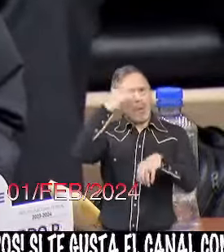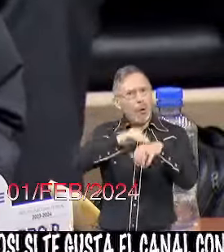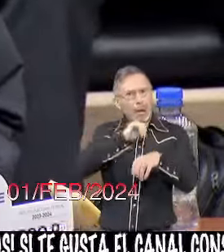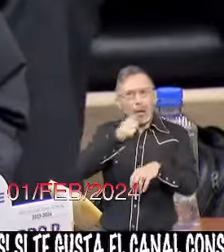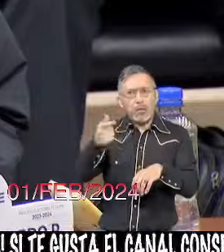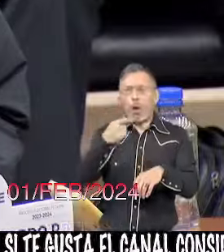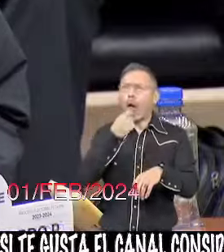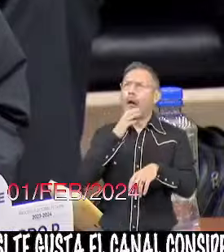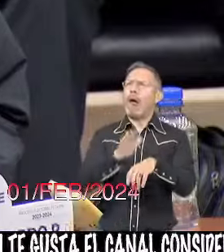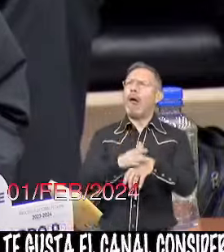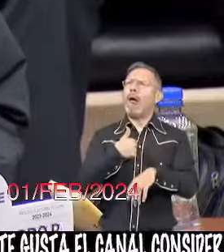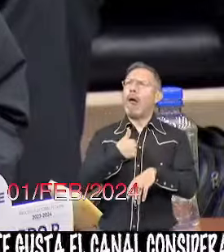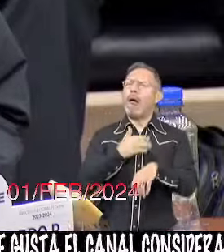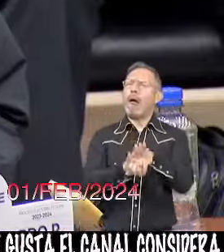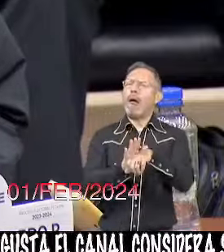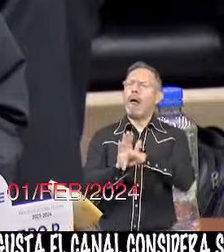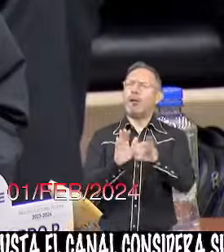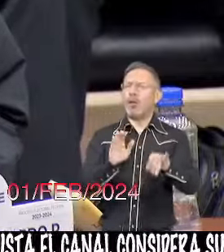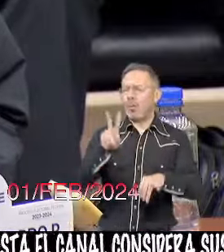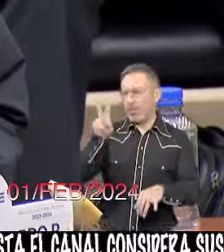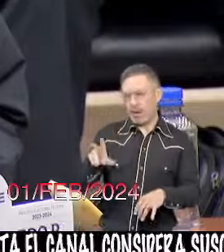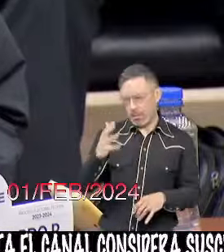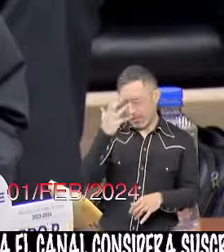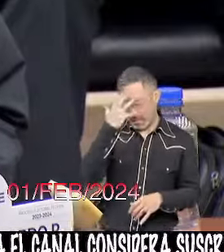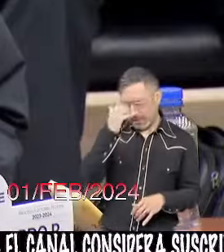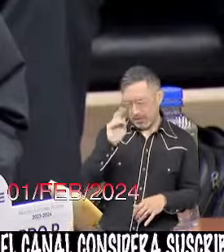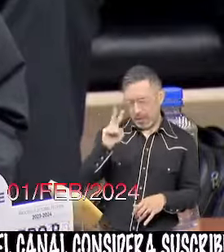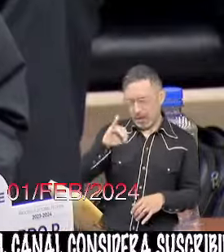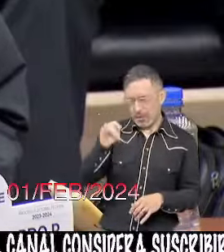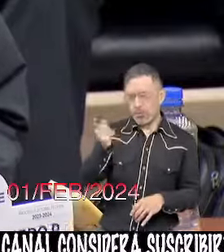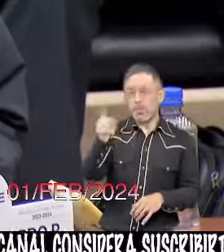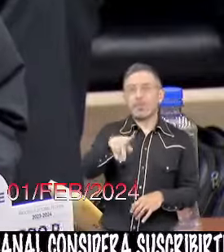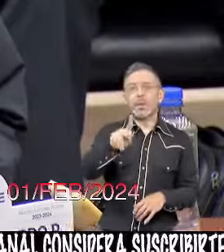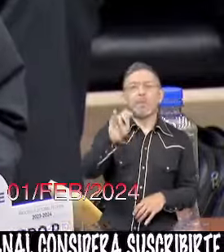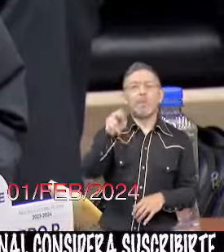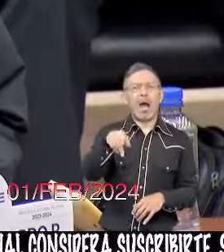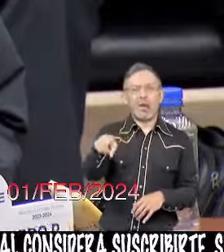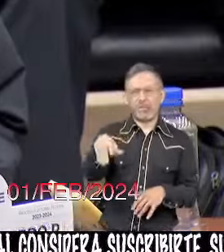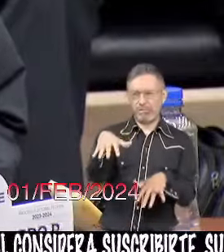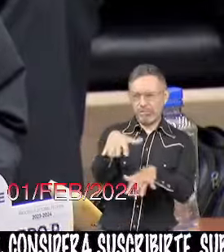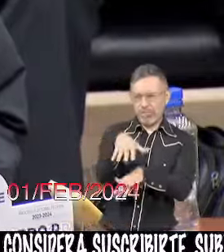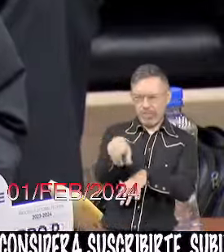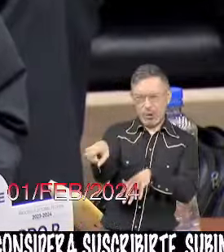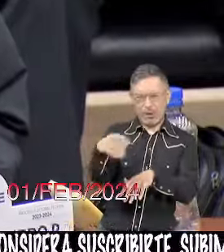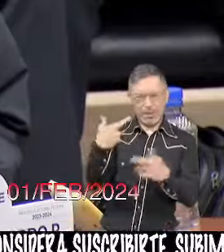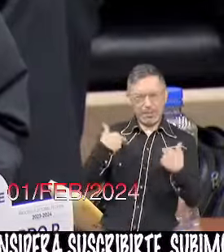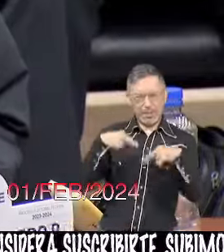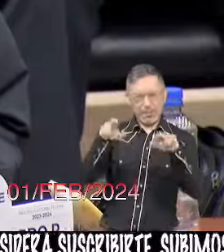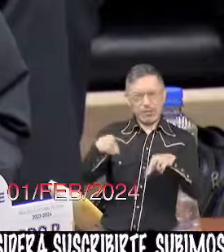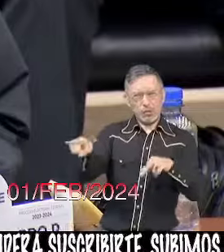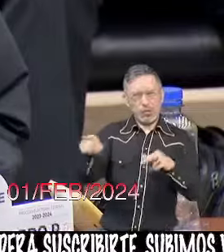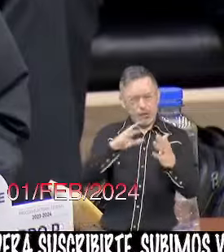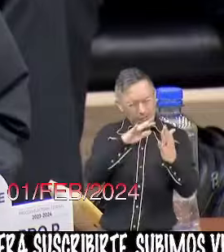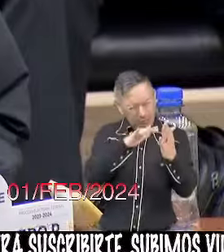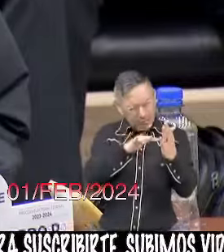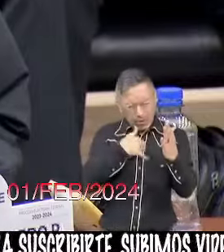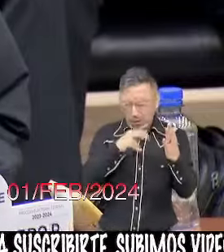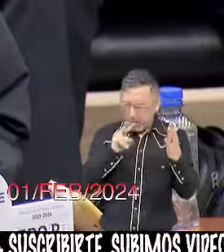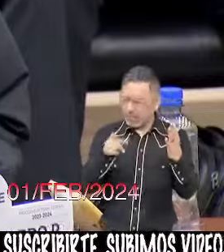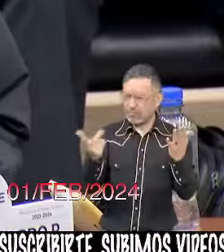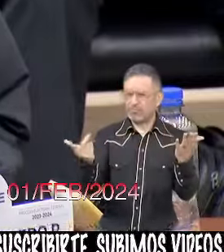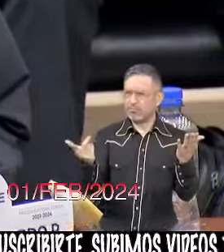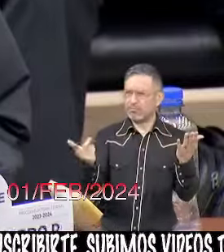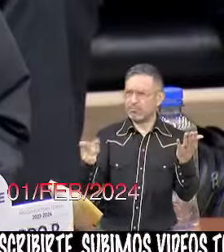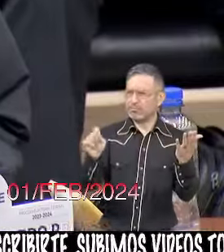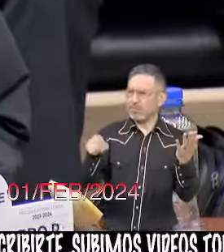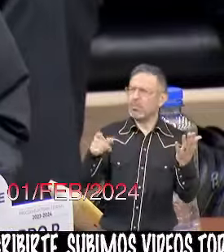desvergüenza inaudita. En cuanto a la representación paniaguada, me llama la atención que lean sus discursos, aunque vi, no ha cambiado, pregunto